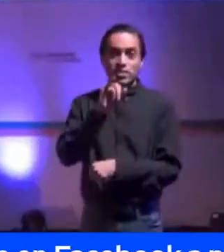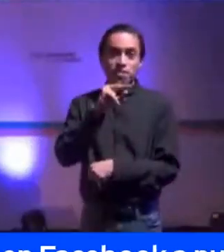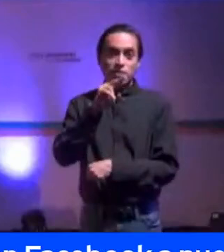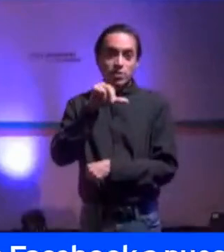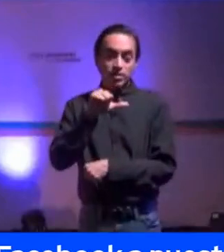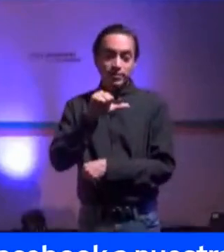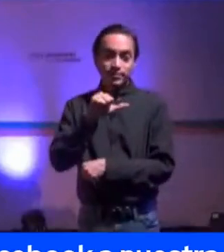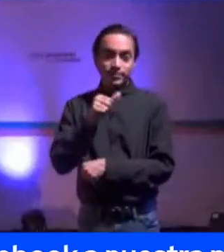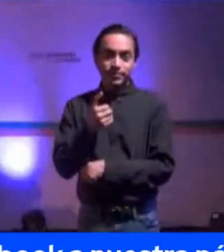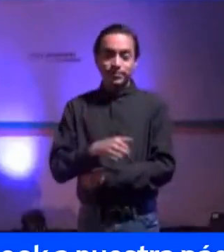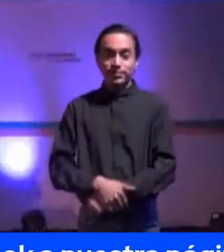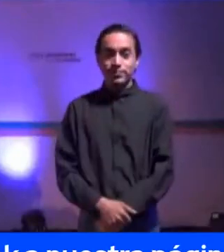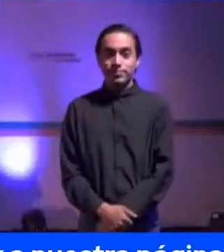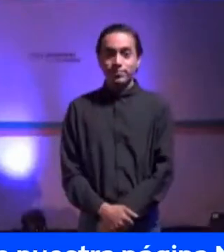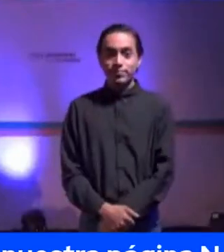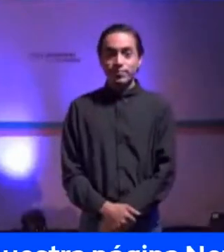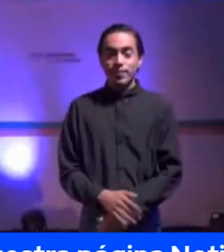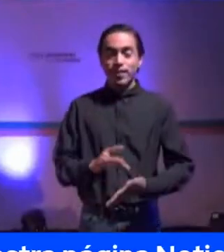Gracias.